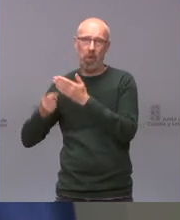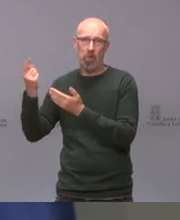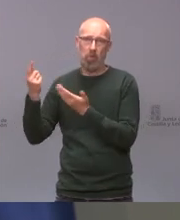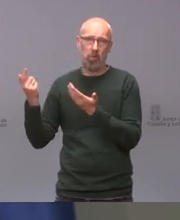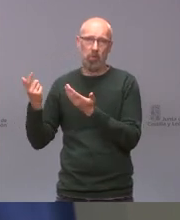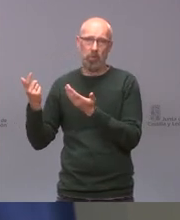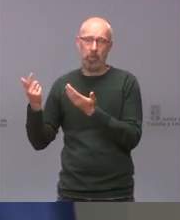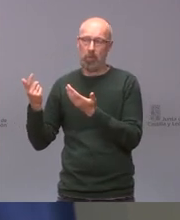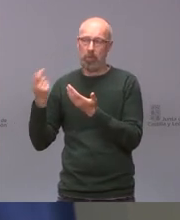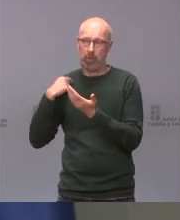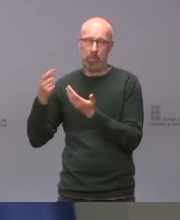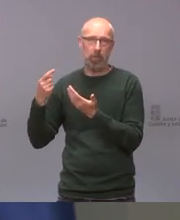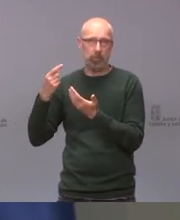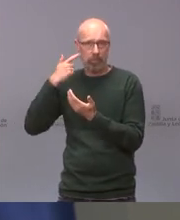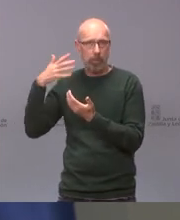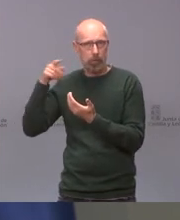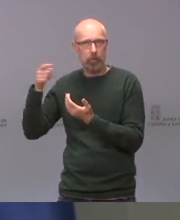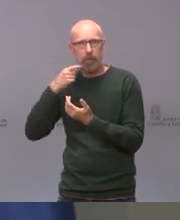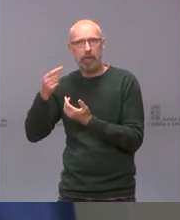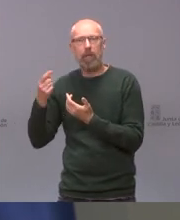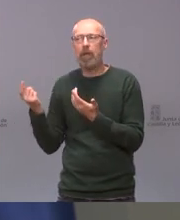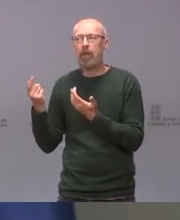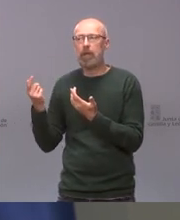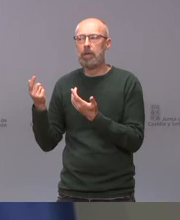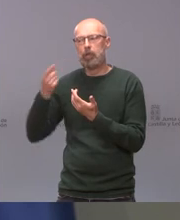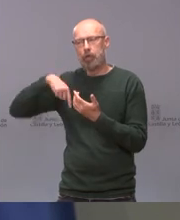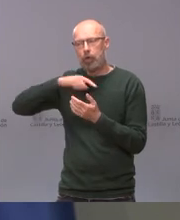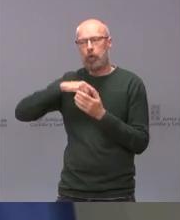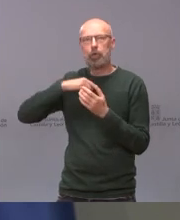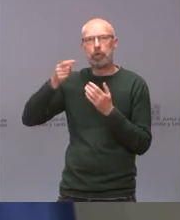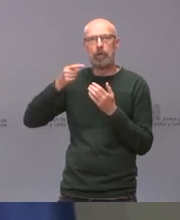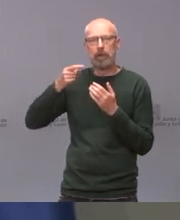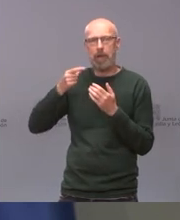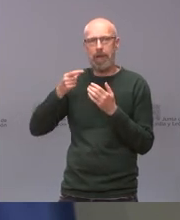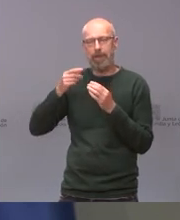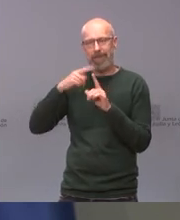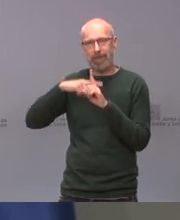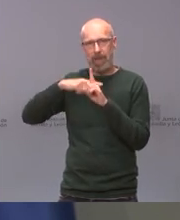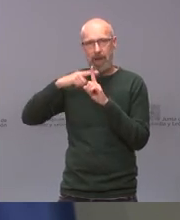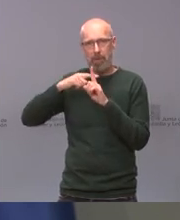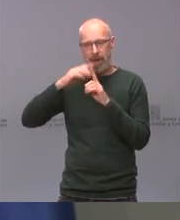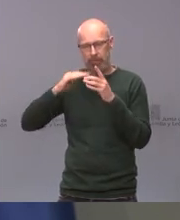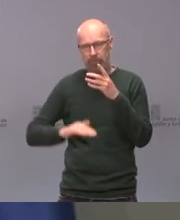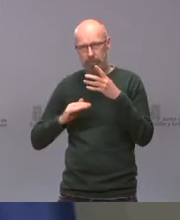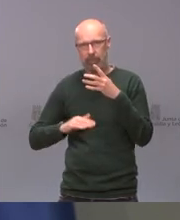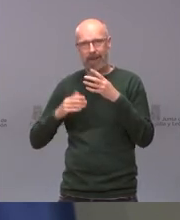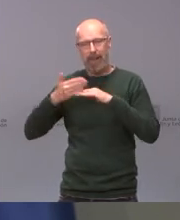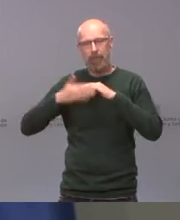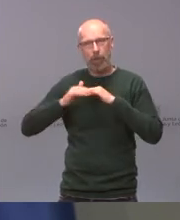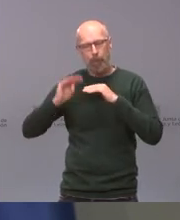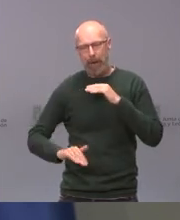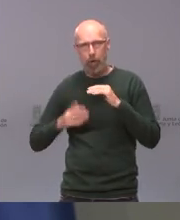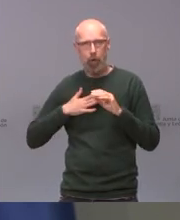favorable a nosotros, en donde nos coloca, que es en la parte baja, la mitad baja del ámbito restrictivo. Ahí es donde hemos